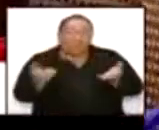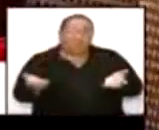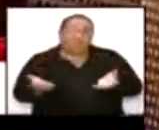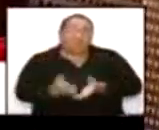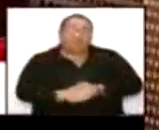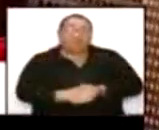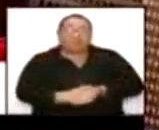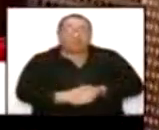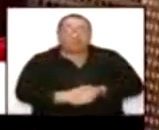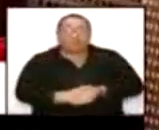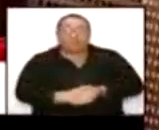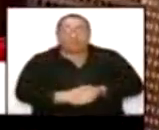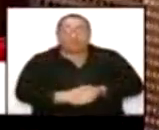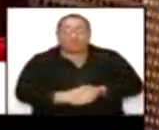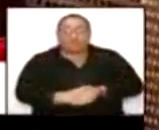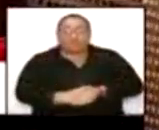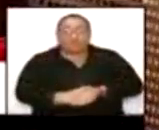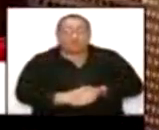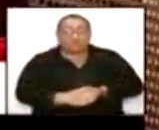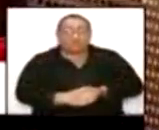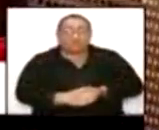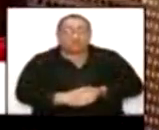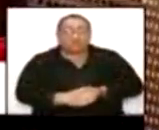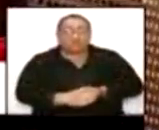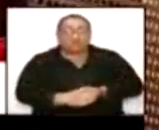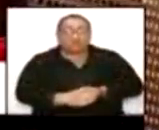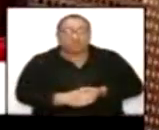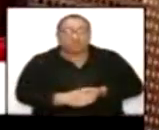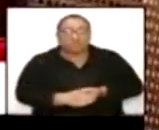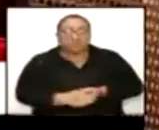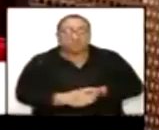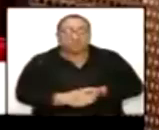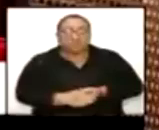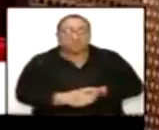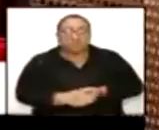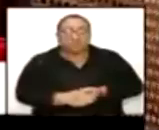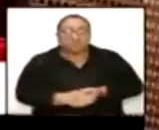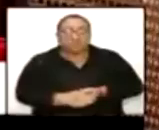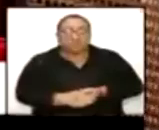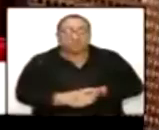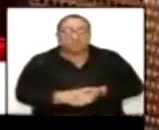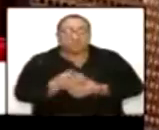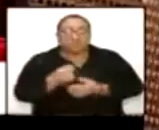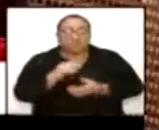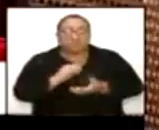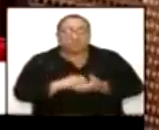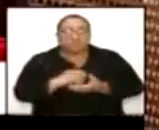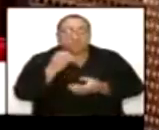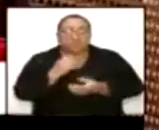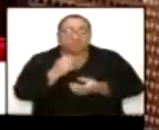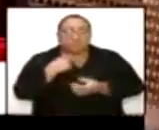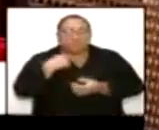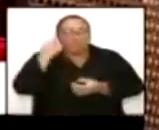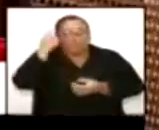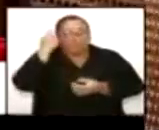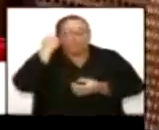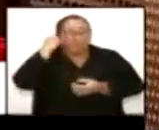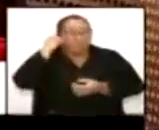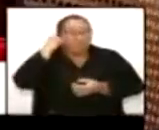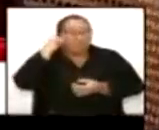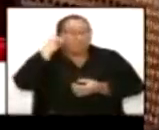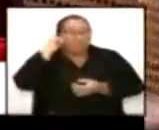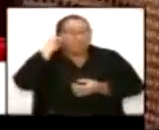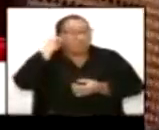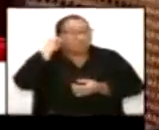adolescente. Tenemos que rechazar. Pero practicarle un aborto es aún más trágico, más riesgoso y más penoso, que le